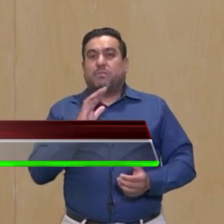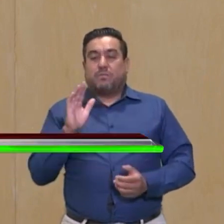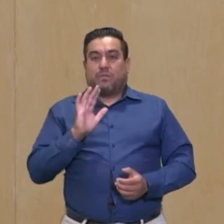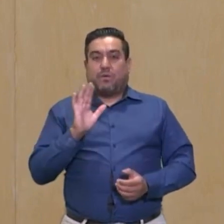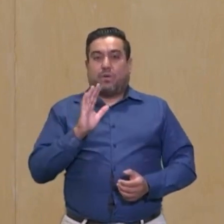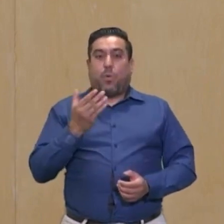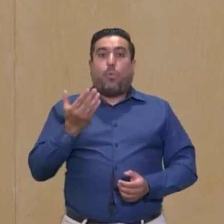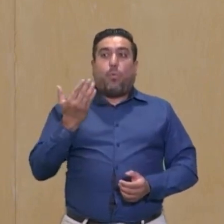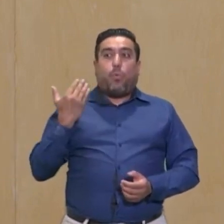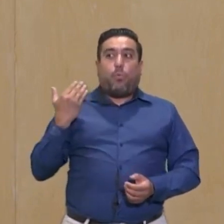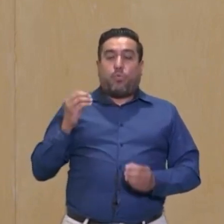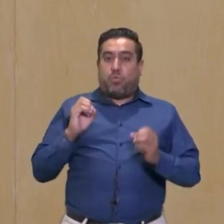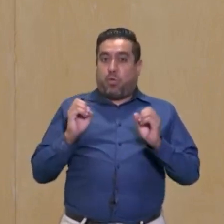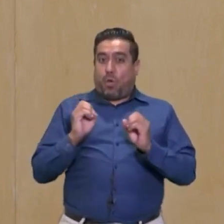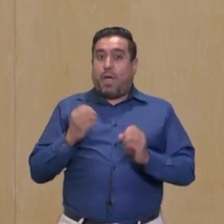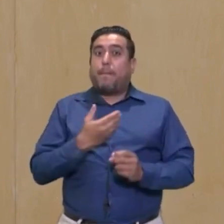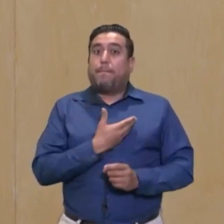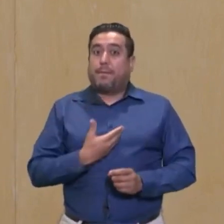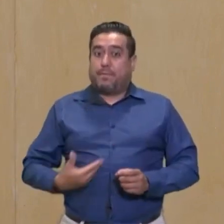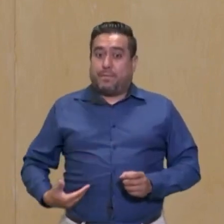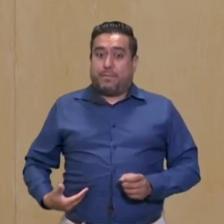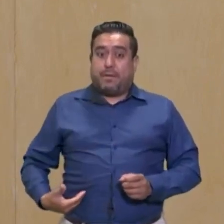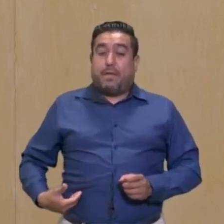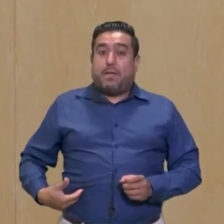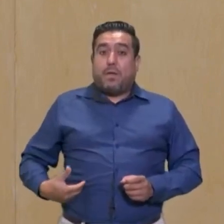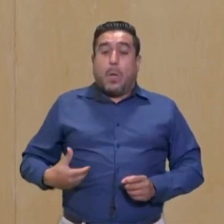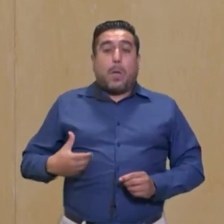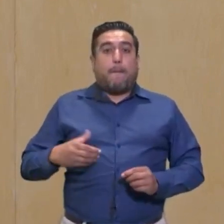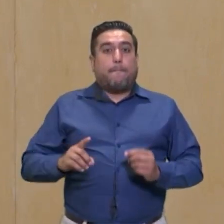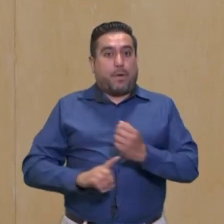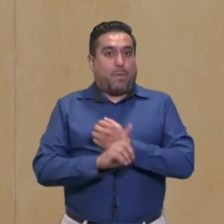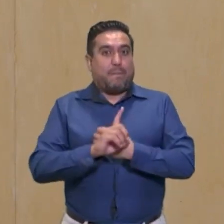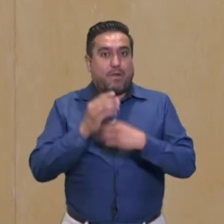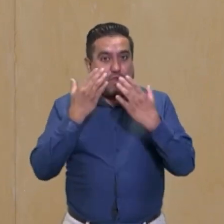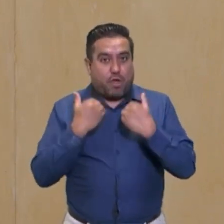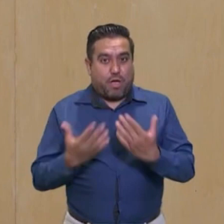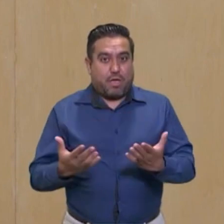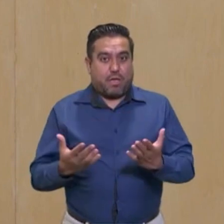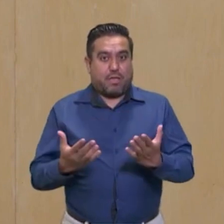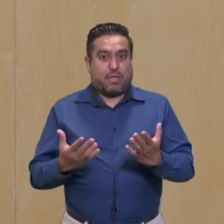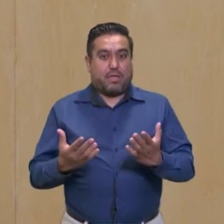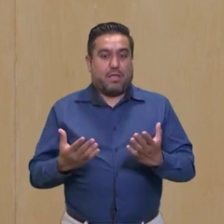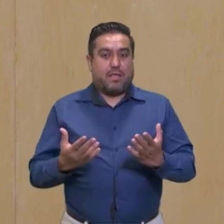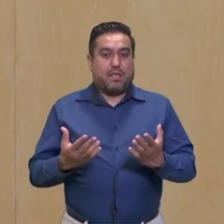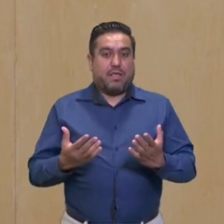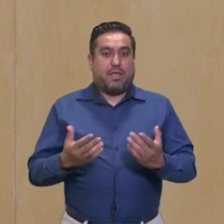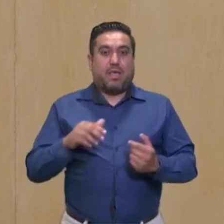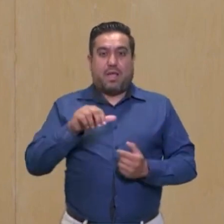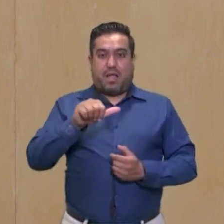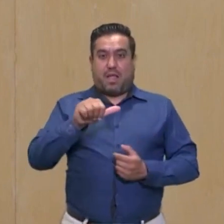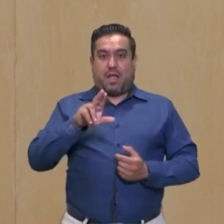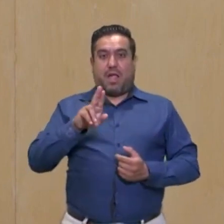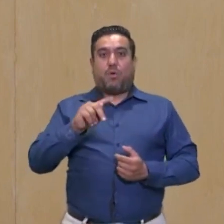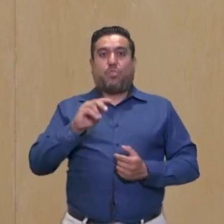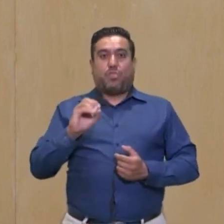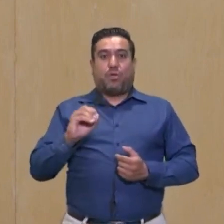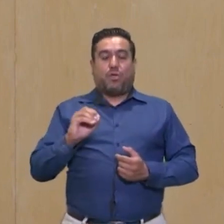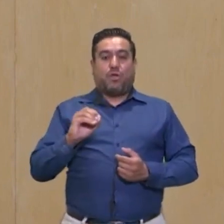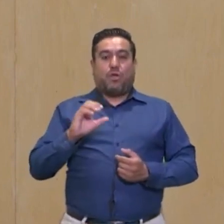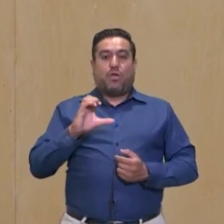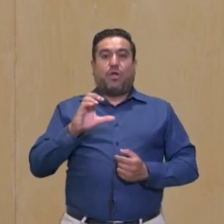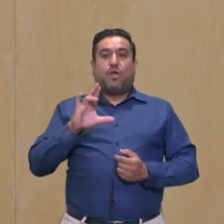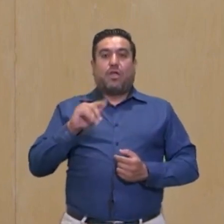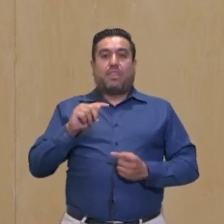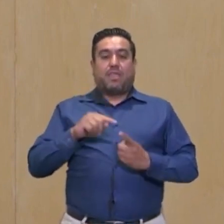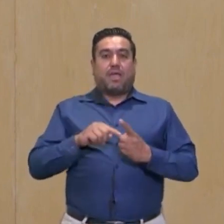había suscitado en otras presidencias Entonces por qué no vale la autocrítica el lugar de